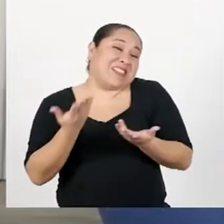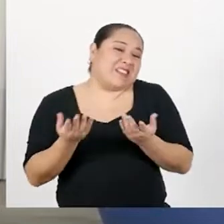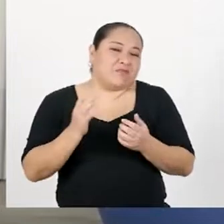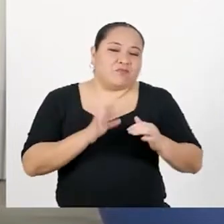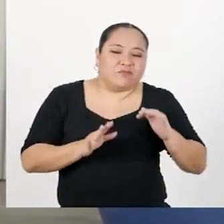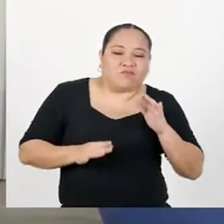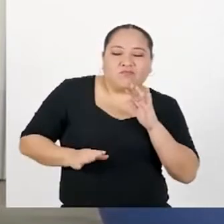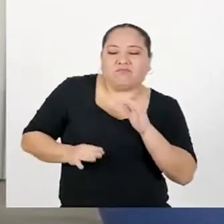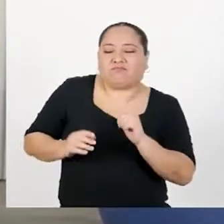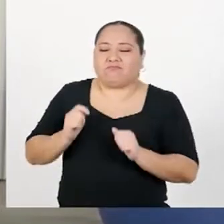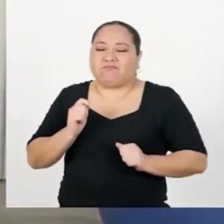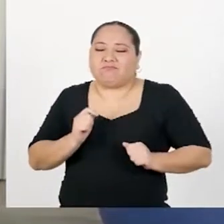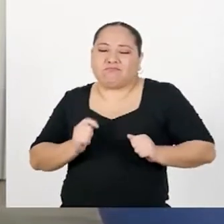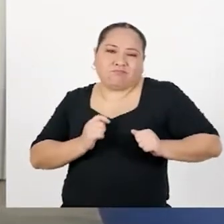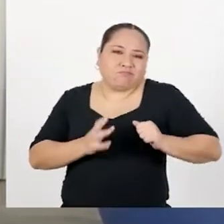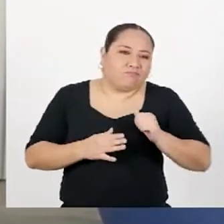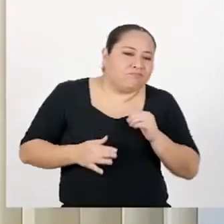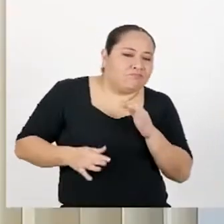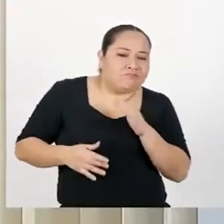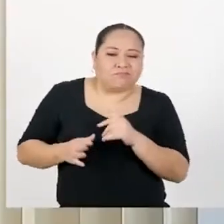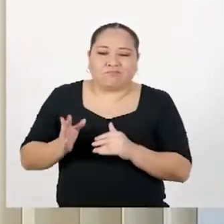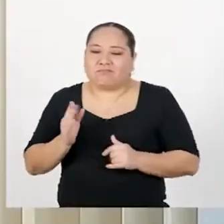también.